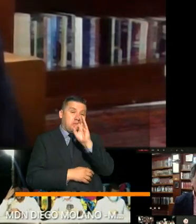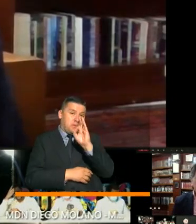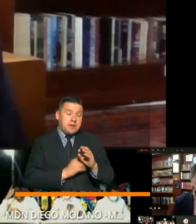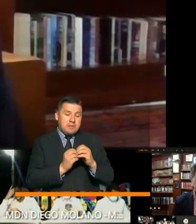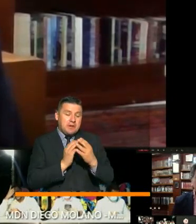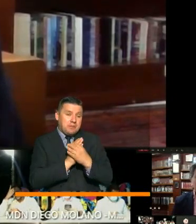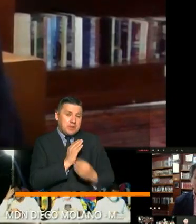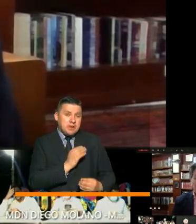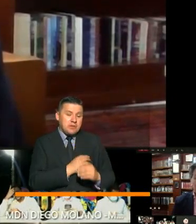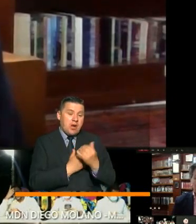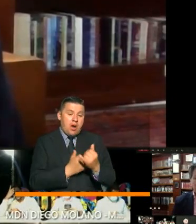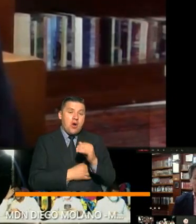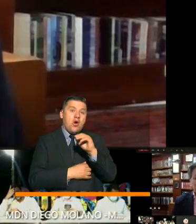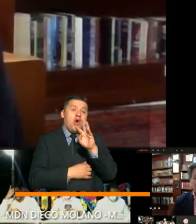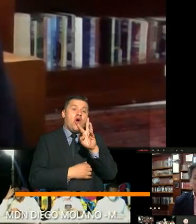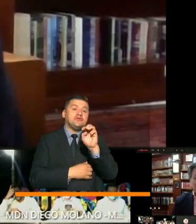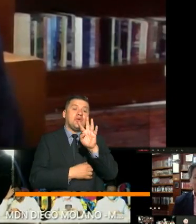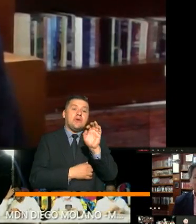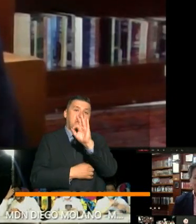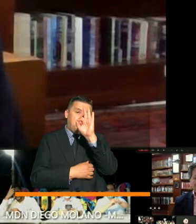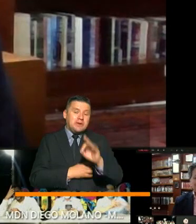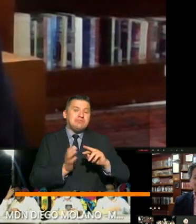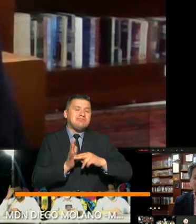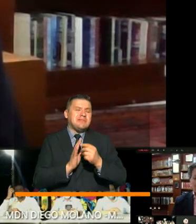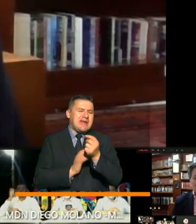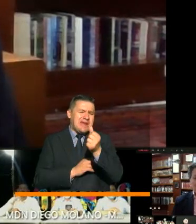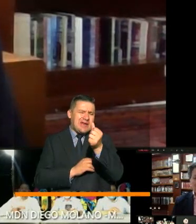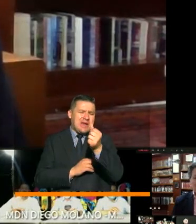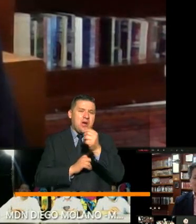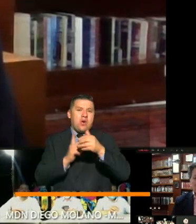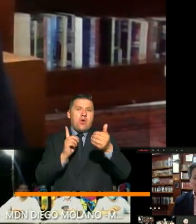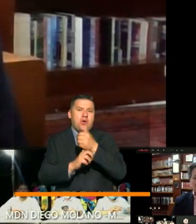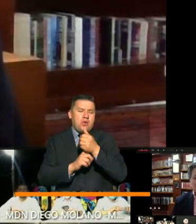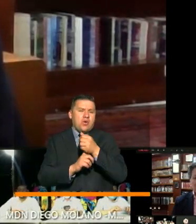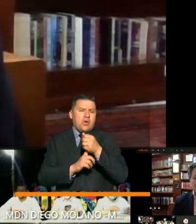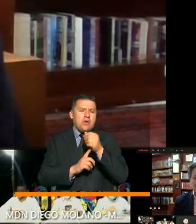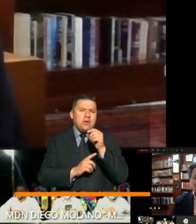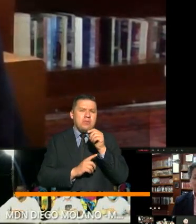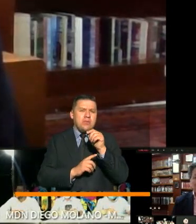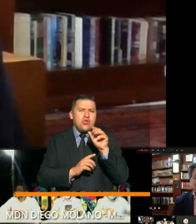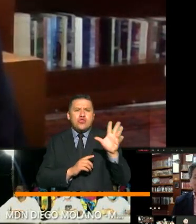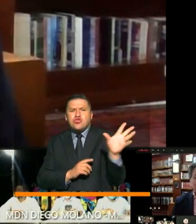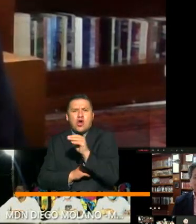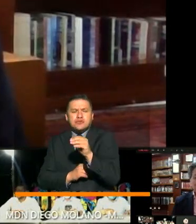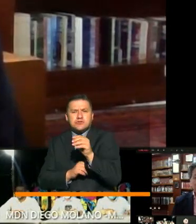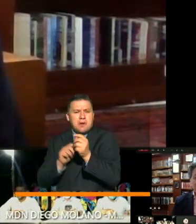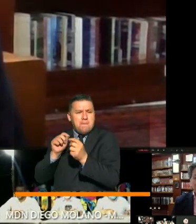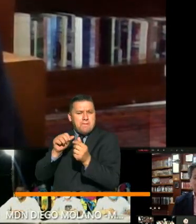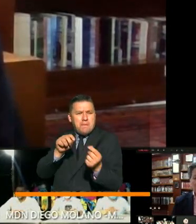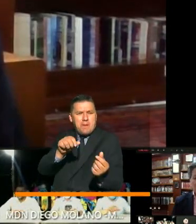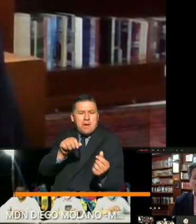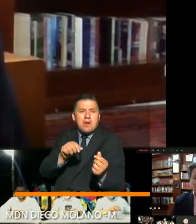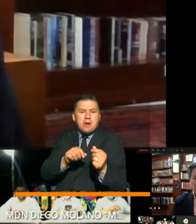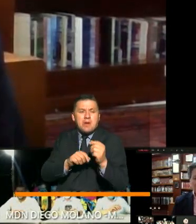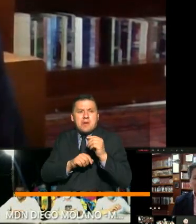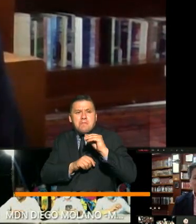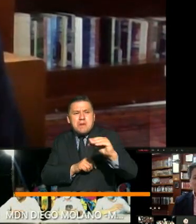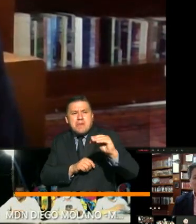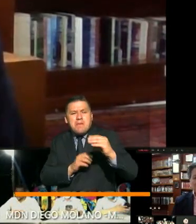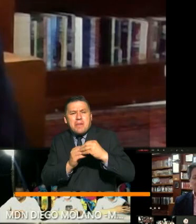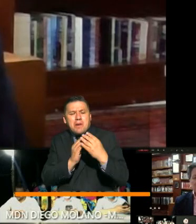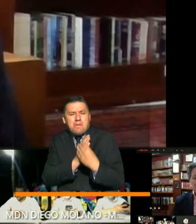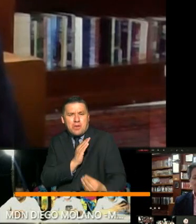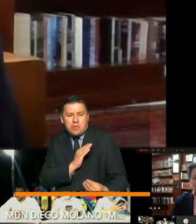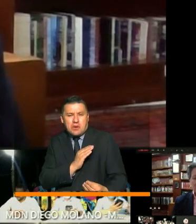más pobres al 89%, es decir, casi se logró una cobertura universal con medidas de ingreso mínimo a los